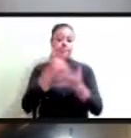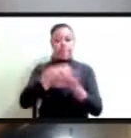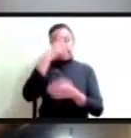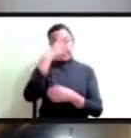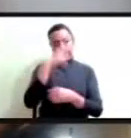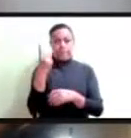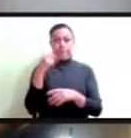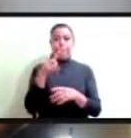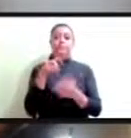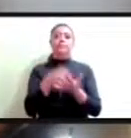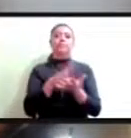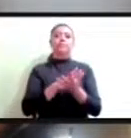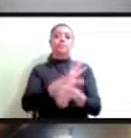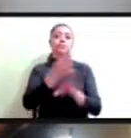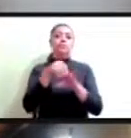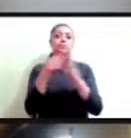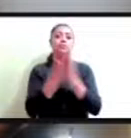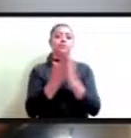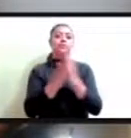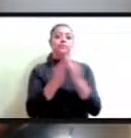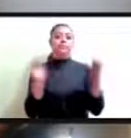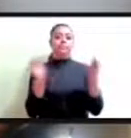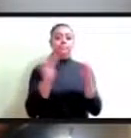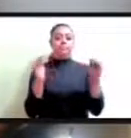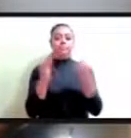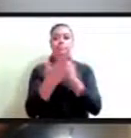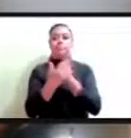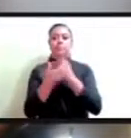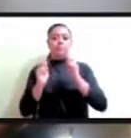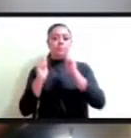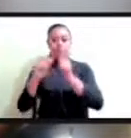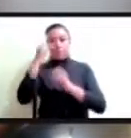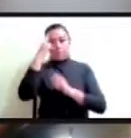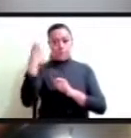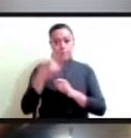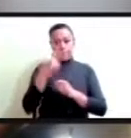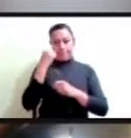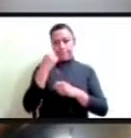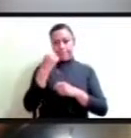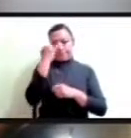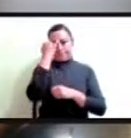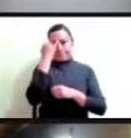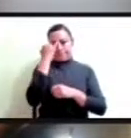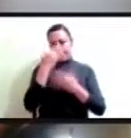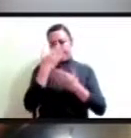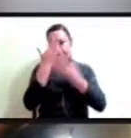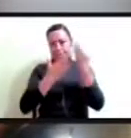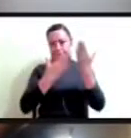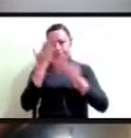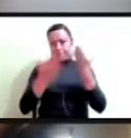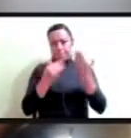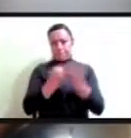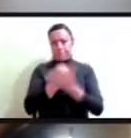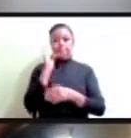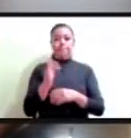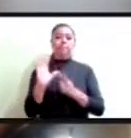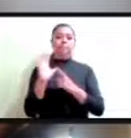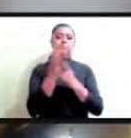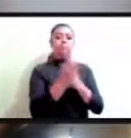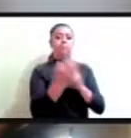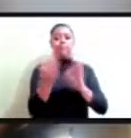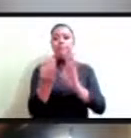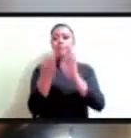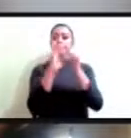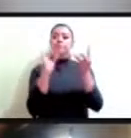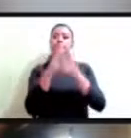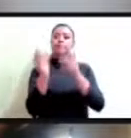se instruye su inserción íntegra en el Diario de los Debates y se turnará para su análisis y dictamen a la Comisión de Rendición de Cuentas y Vigilancia de